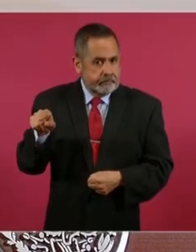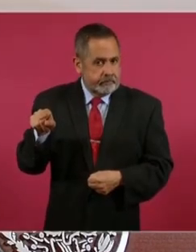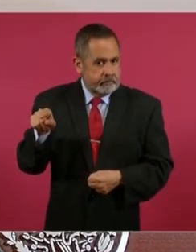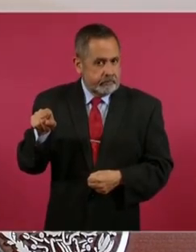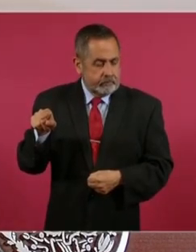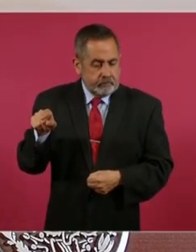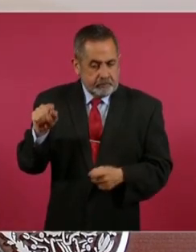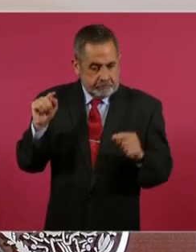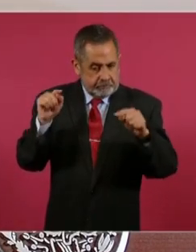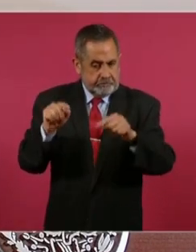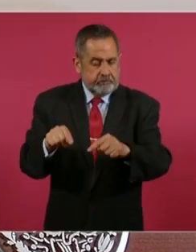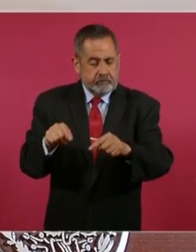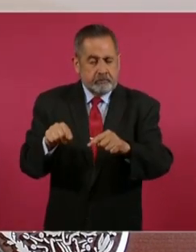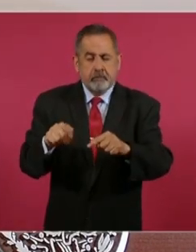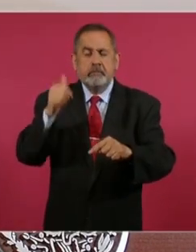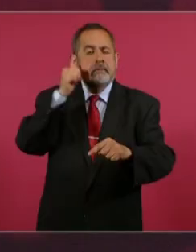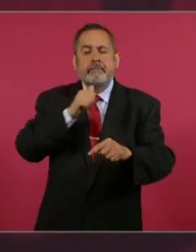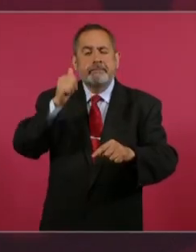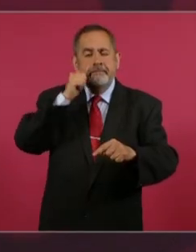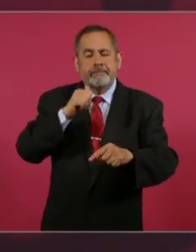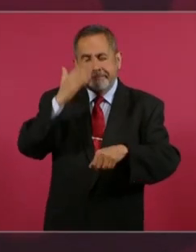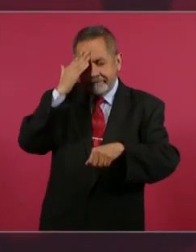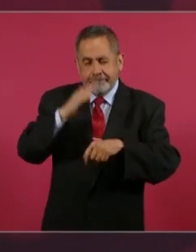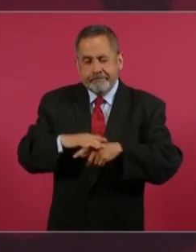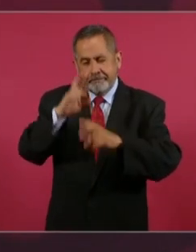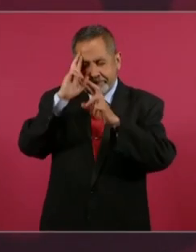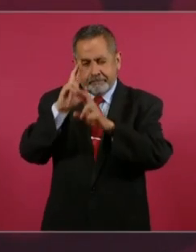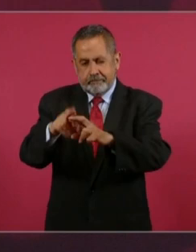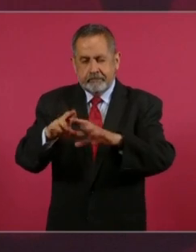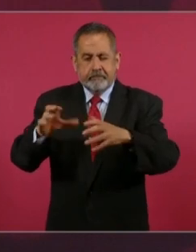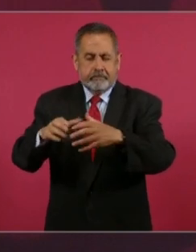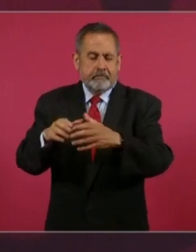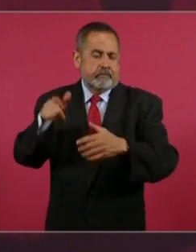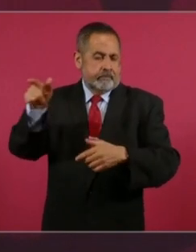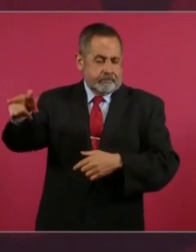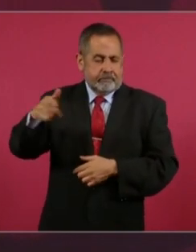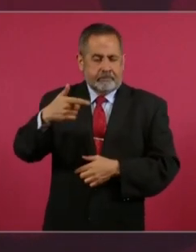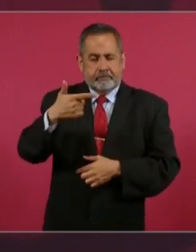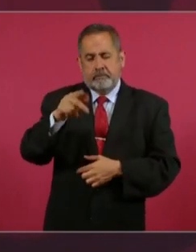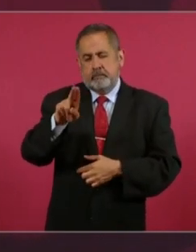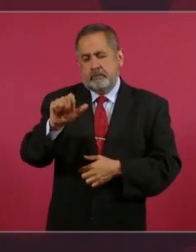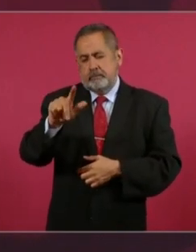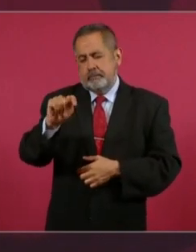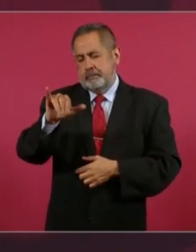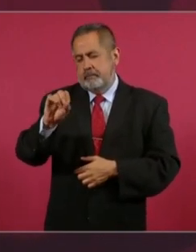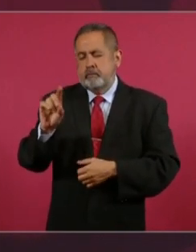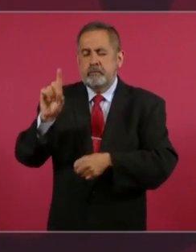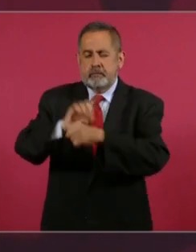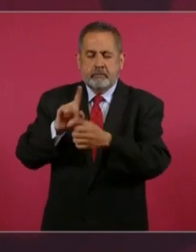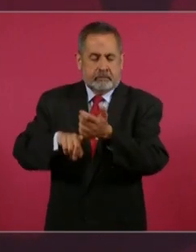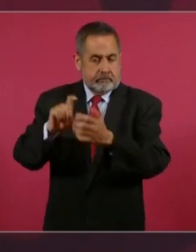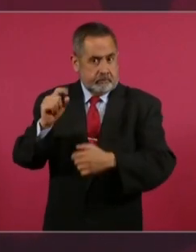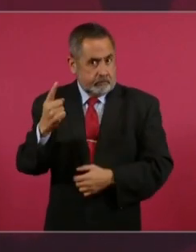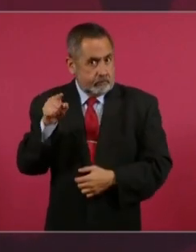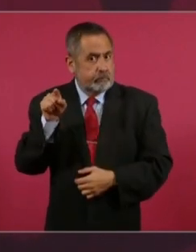el acto que siempre hacemos en Guelatao, el 21.